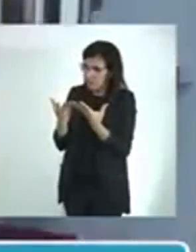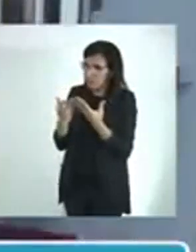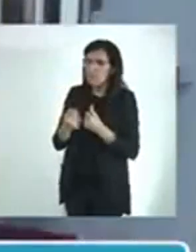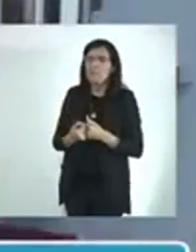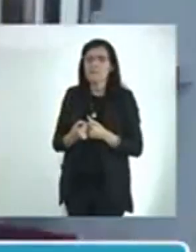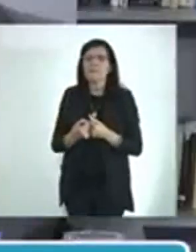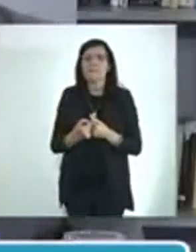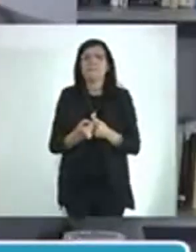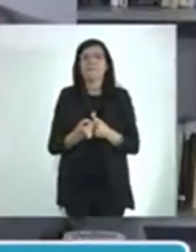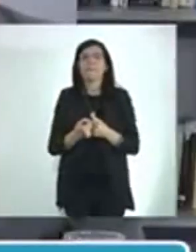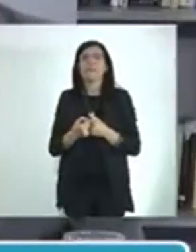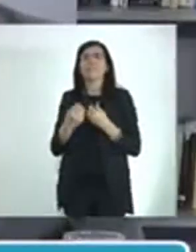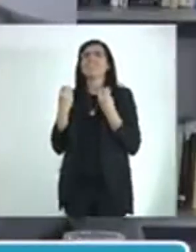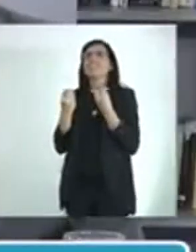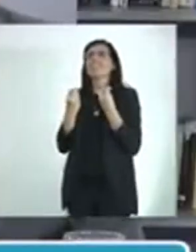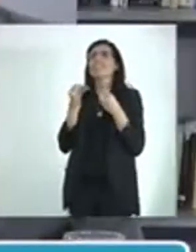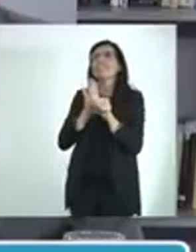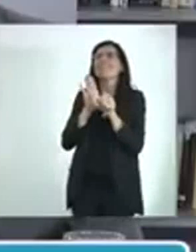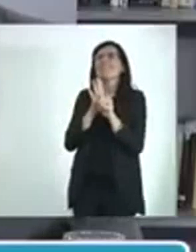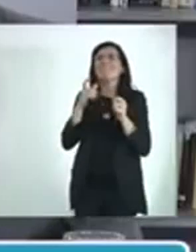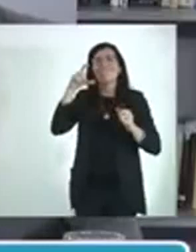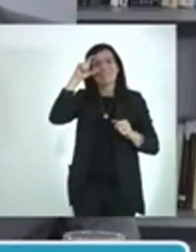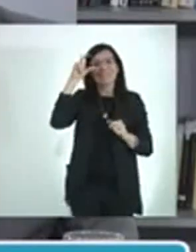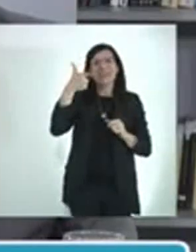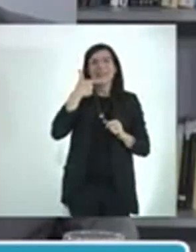atendernos. ¿Qué es la ESI?